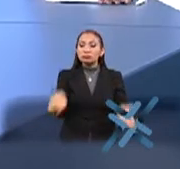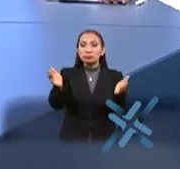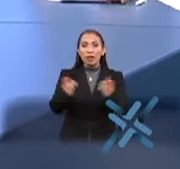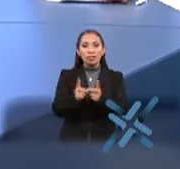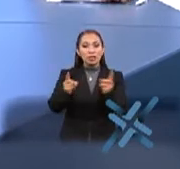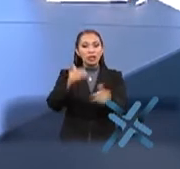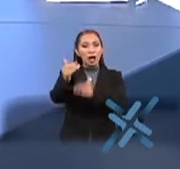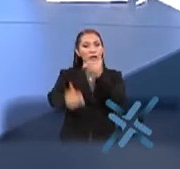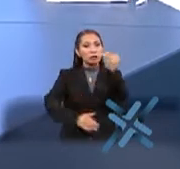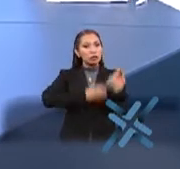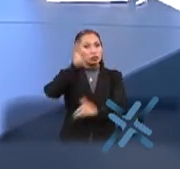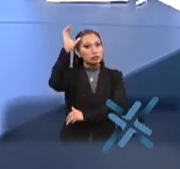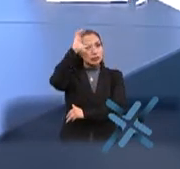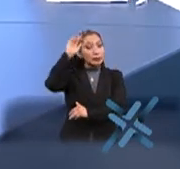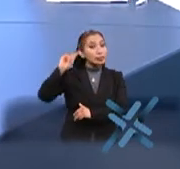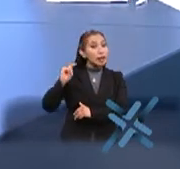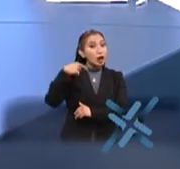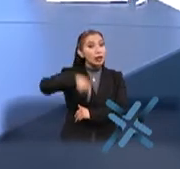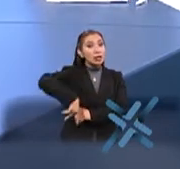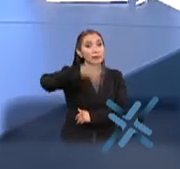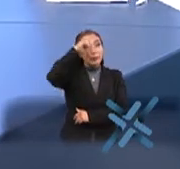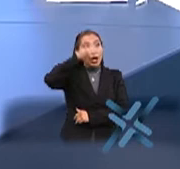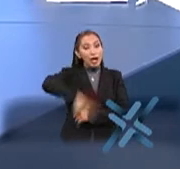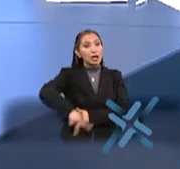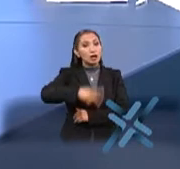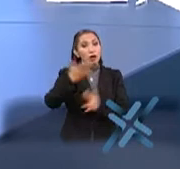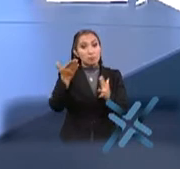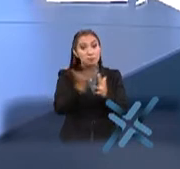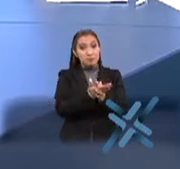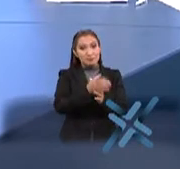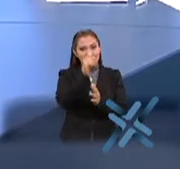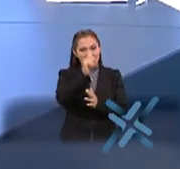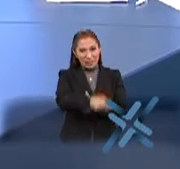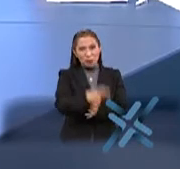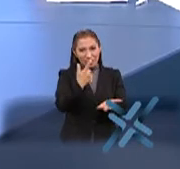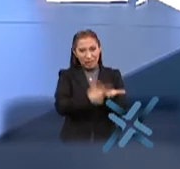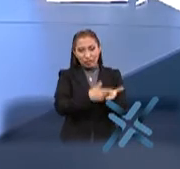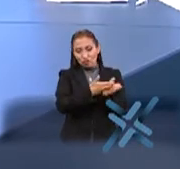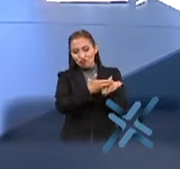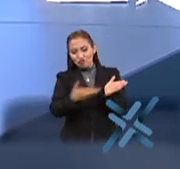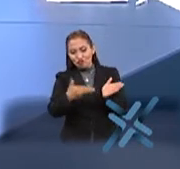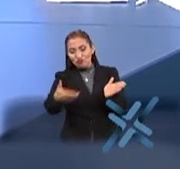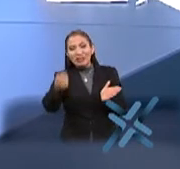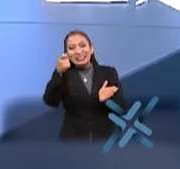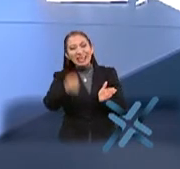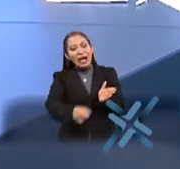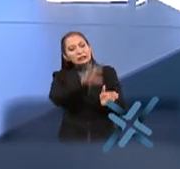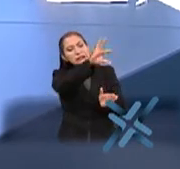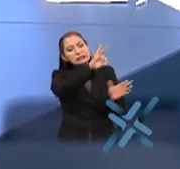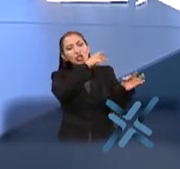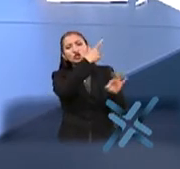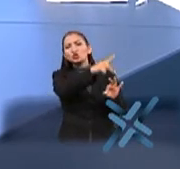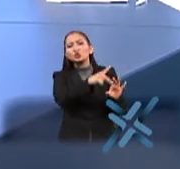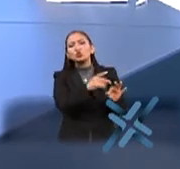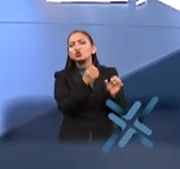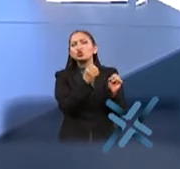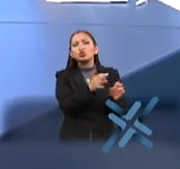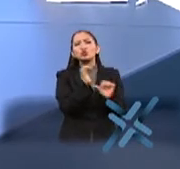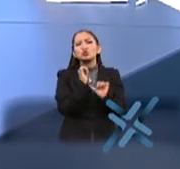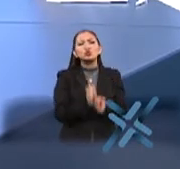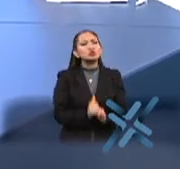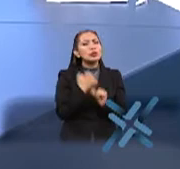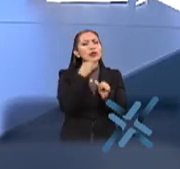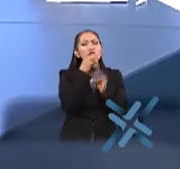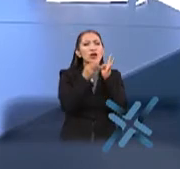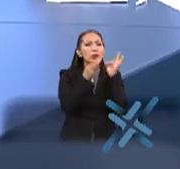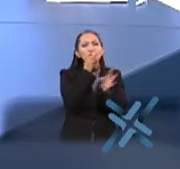de la ciencia y la tecnología en México, sección en la que precisamente daremos cabida a los contenidos de su agencia informativa,